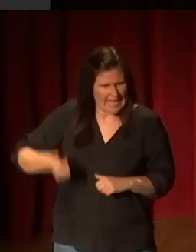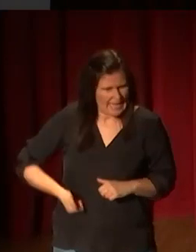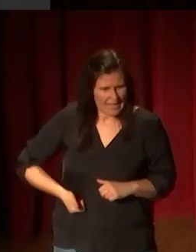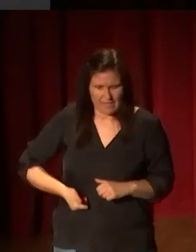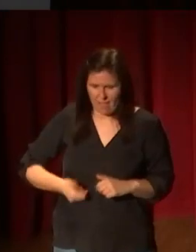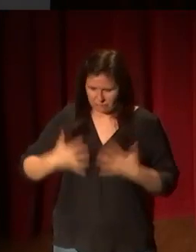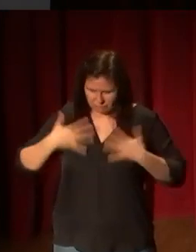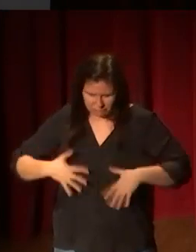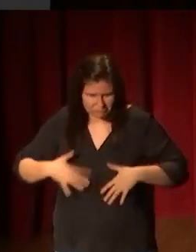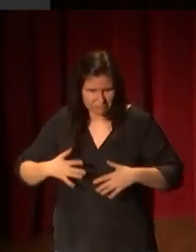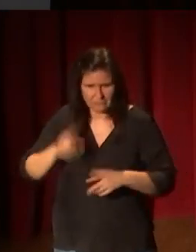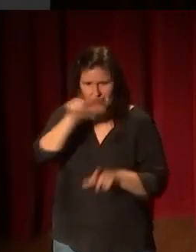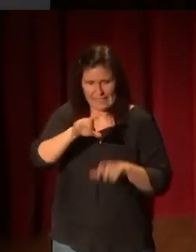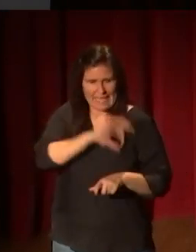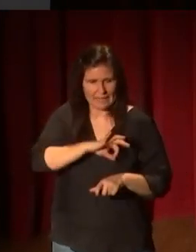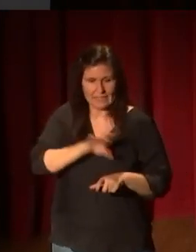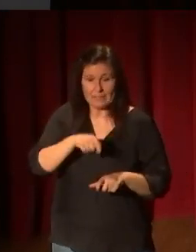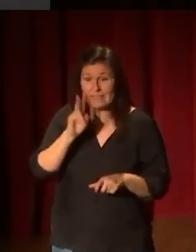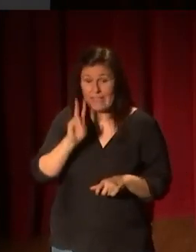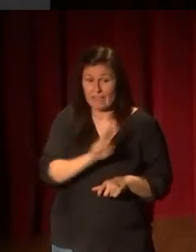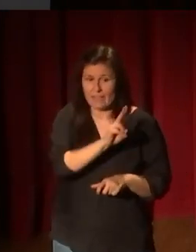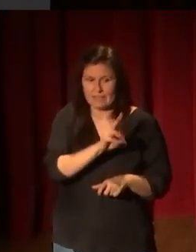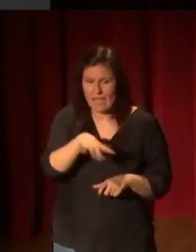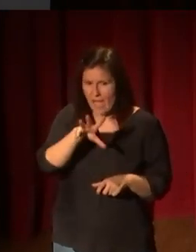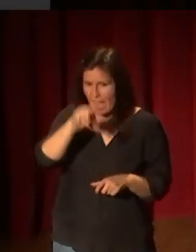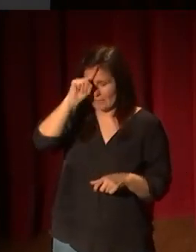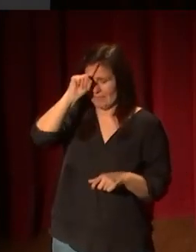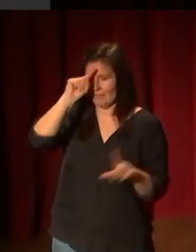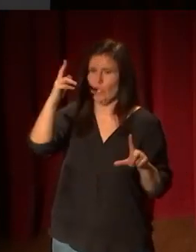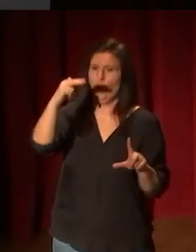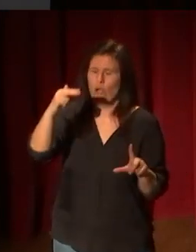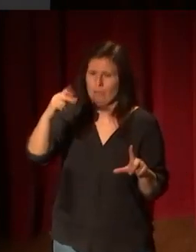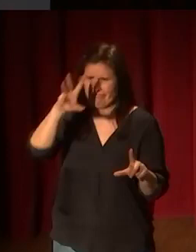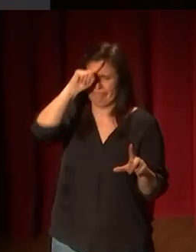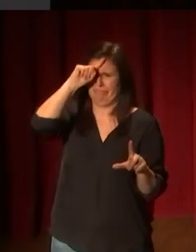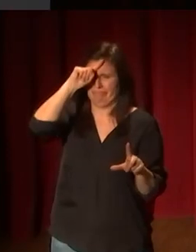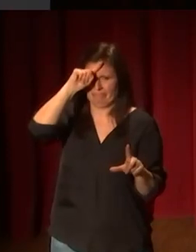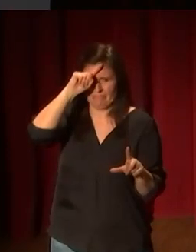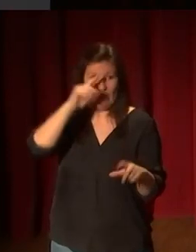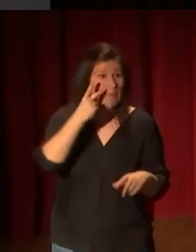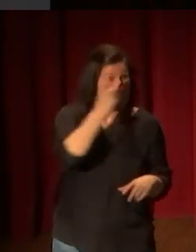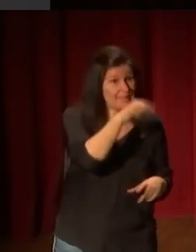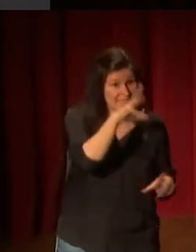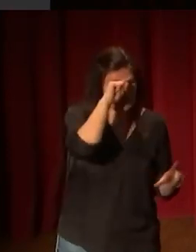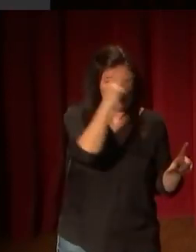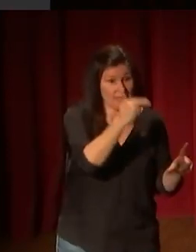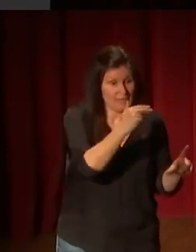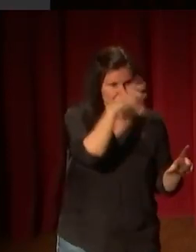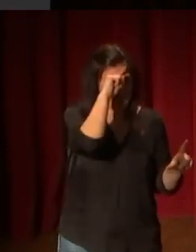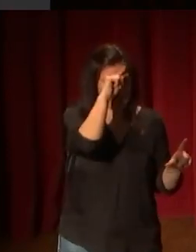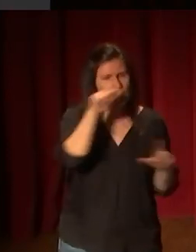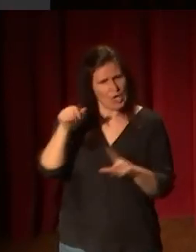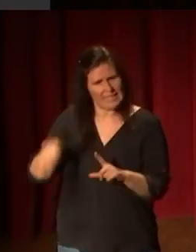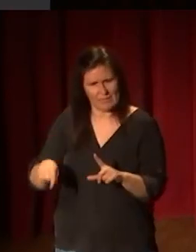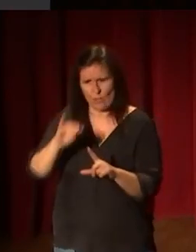caballeros bueno también si se fijan los arrepentimientos de juande la corte son famosos los de velázquez pero el que más y el que menos